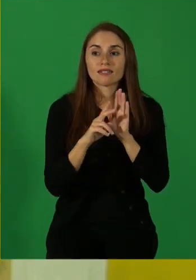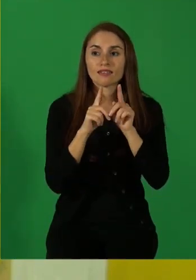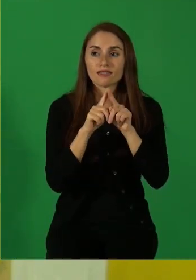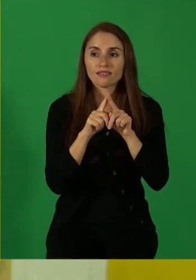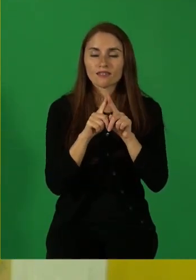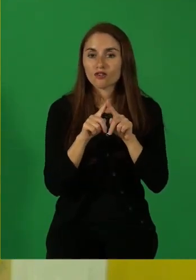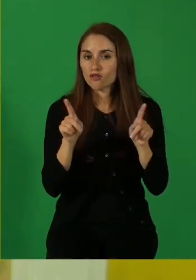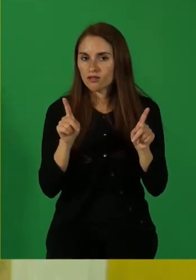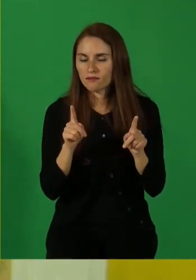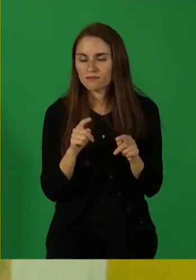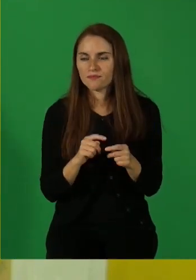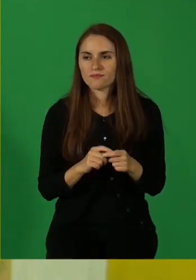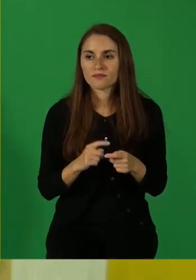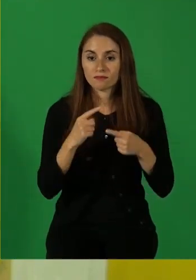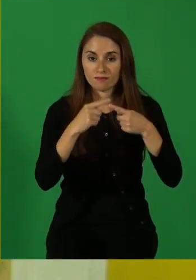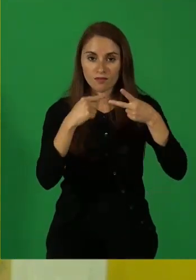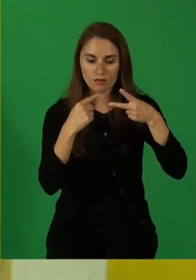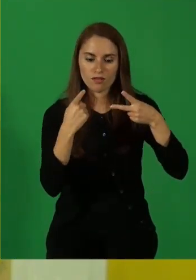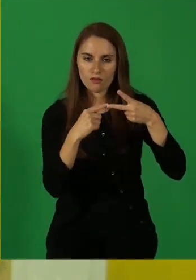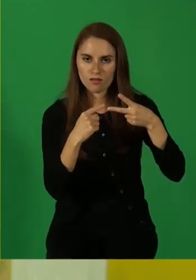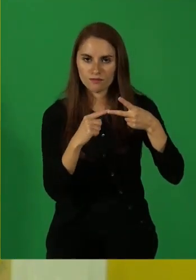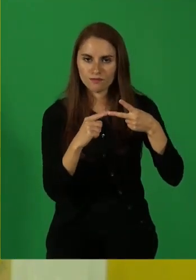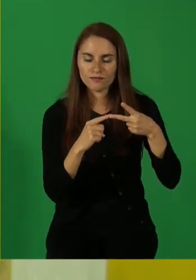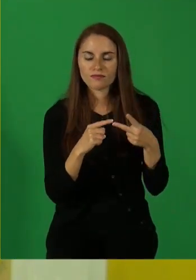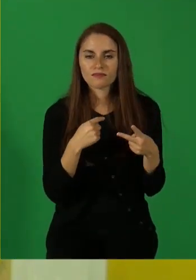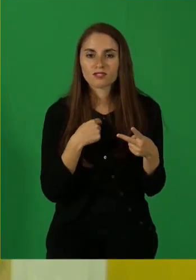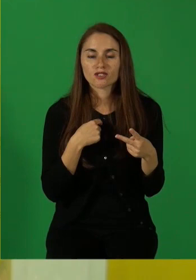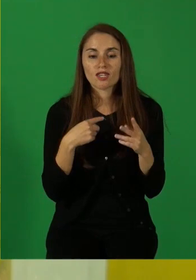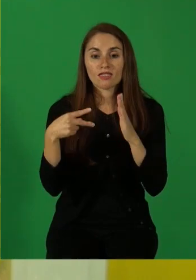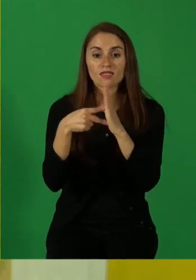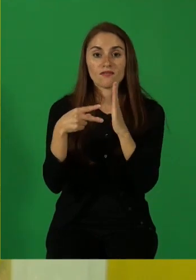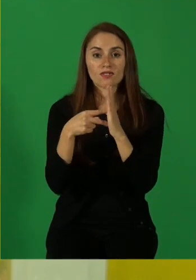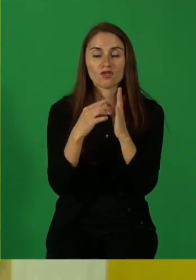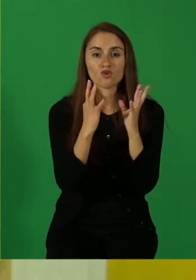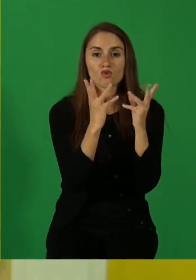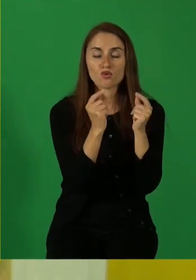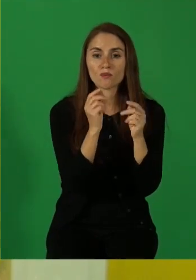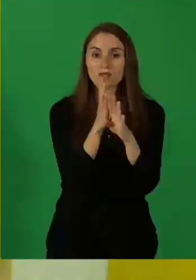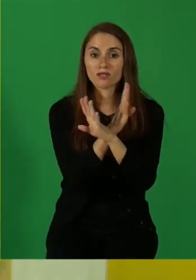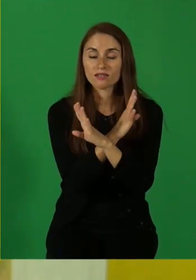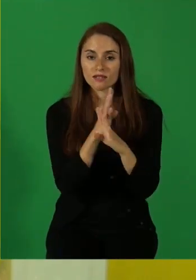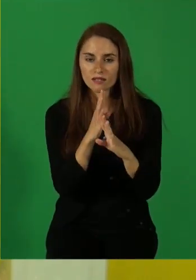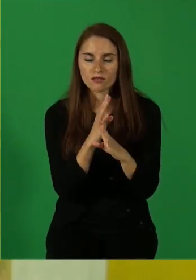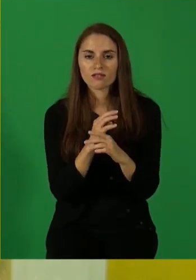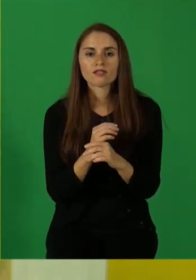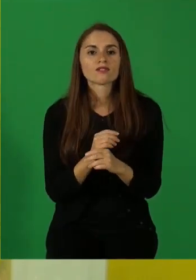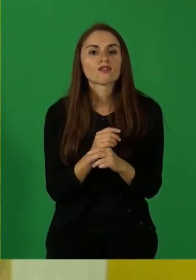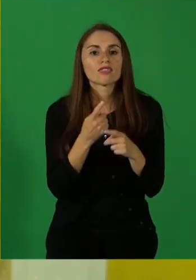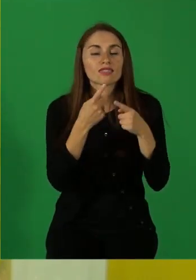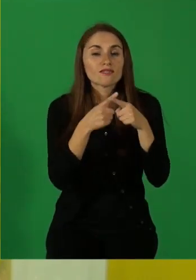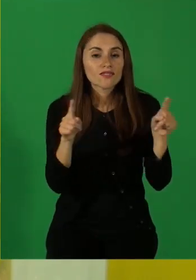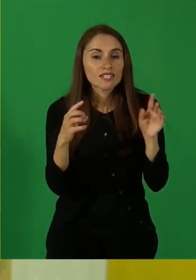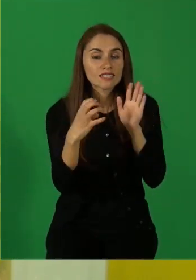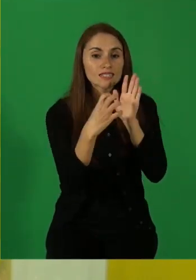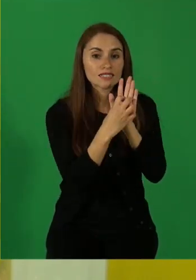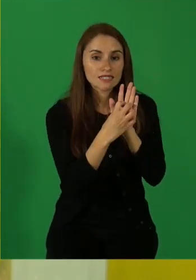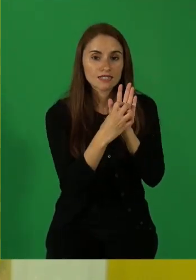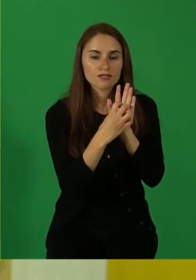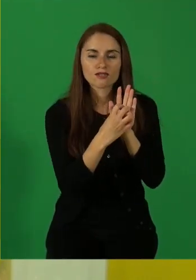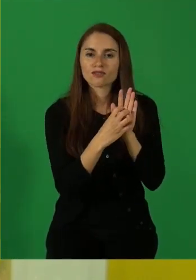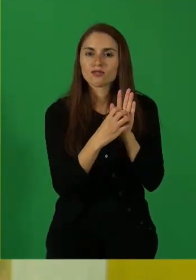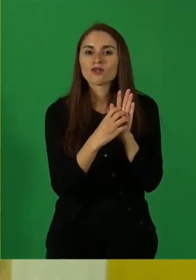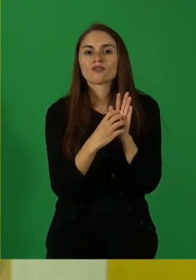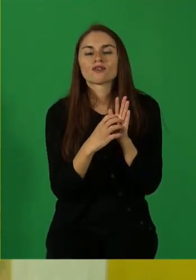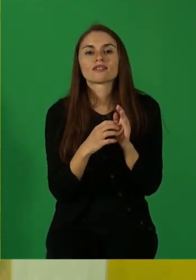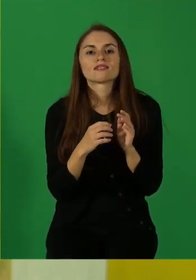pudimos observar. Si yo voy a dividir números enteros con diferentes signos, nuestro resultado siempre